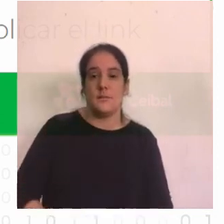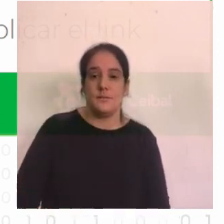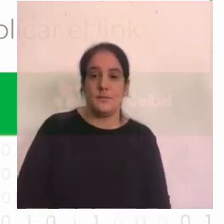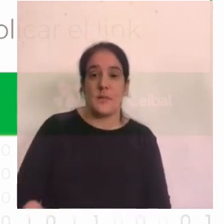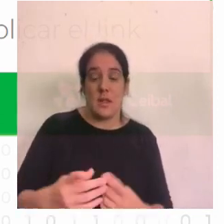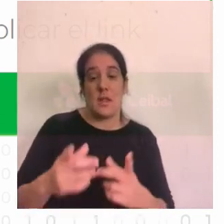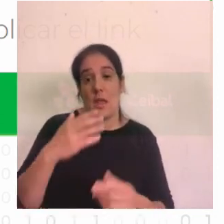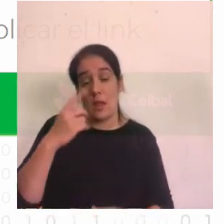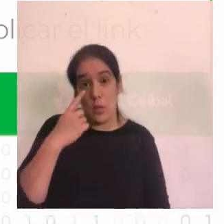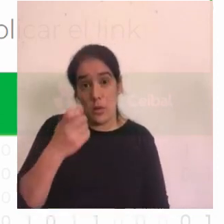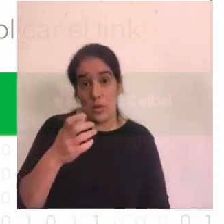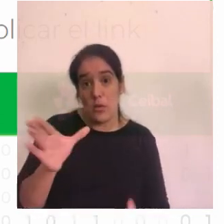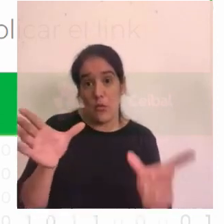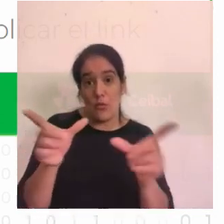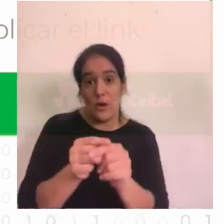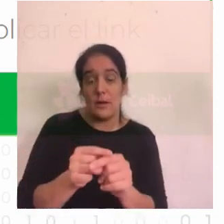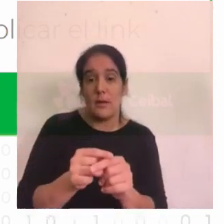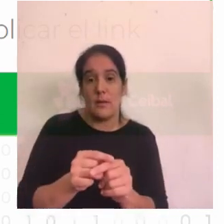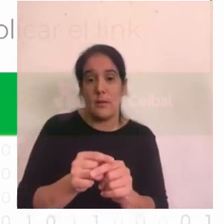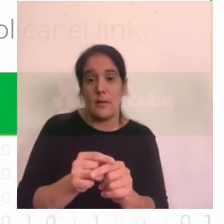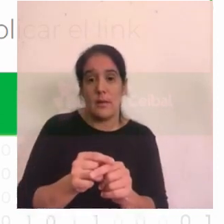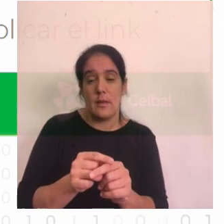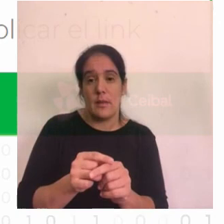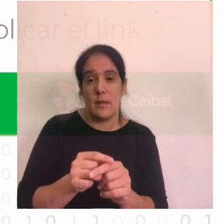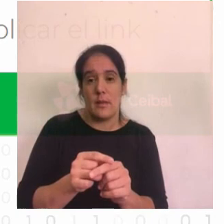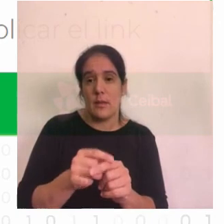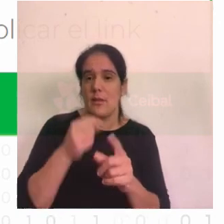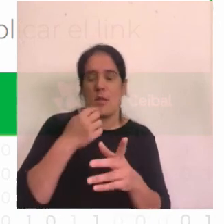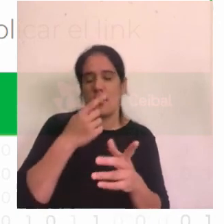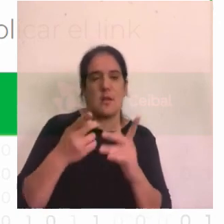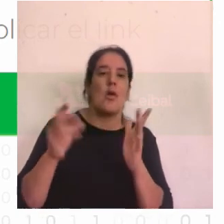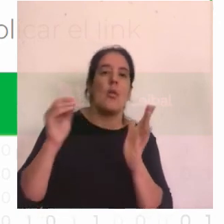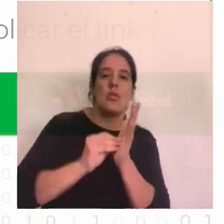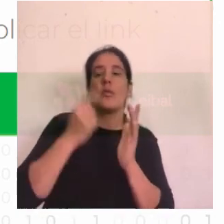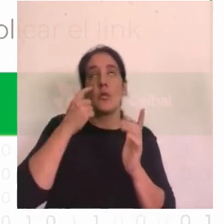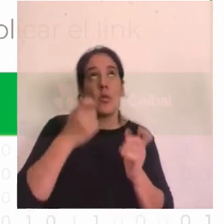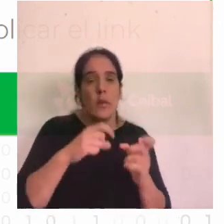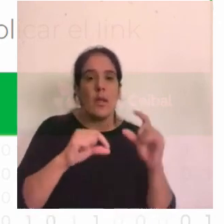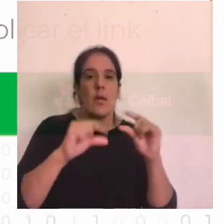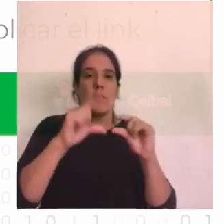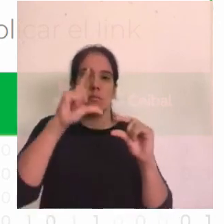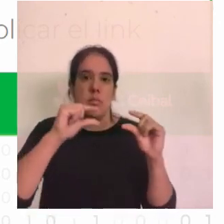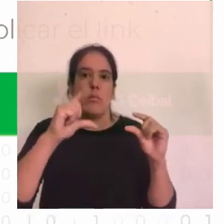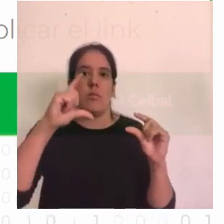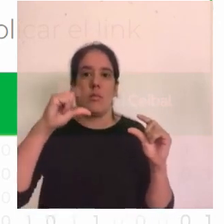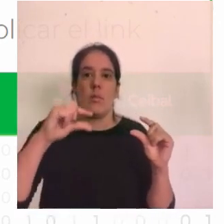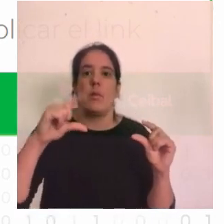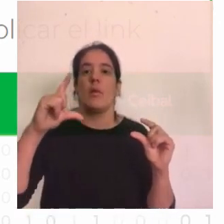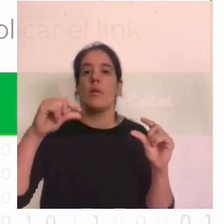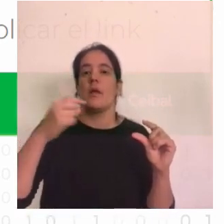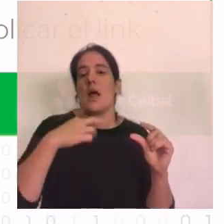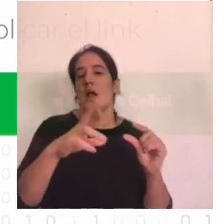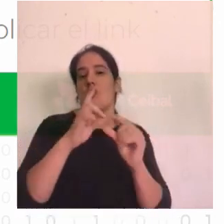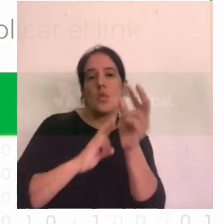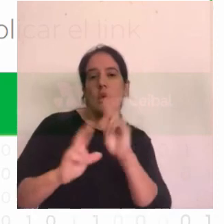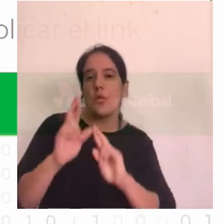otra cosa, cuando voy haciendo como este esquema de encontrar resultados, testearlos, ver efectos heterogéneos, es entender los